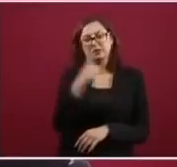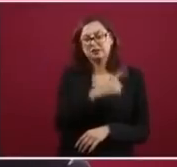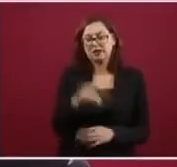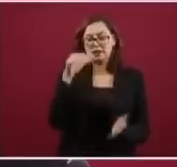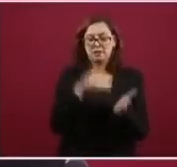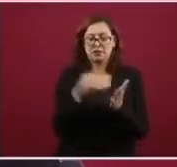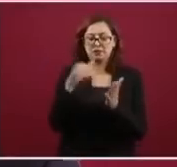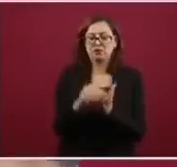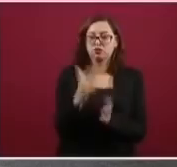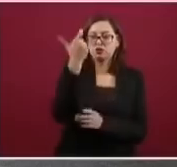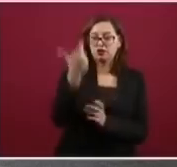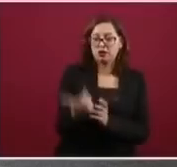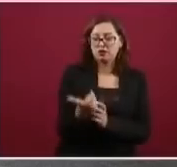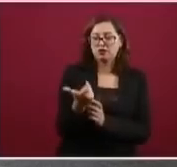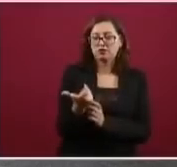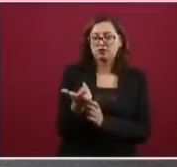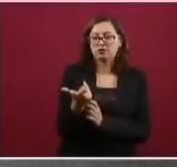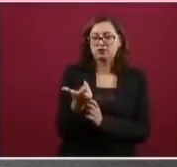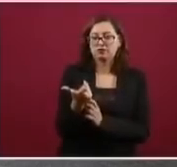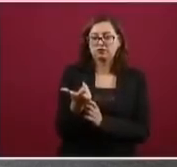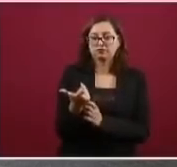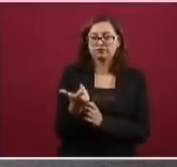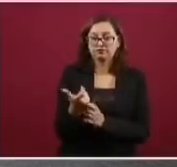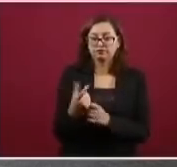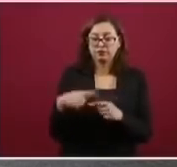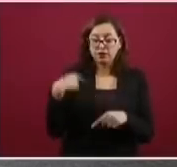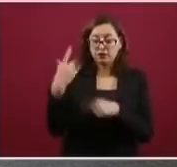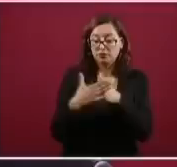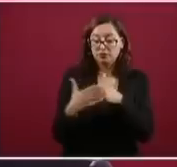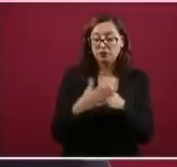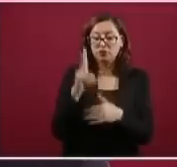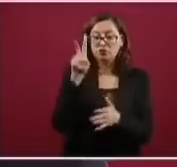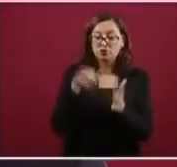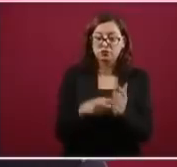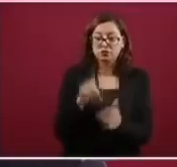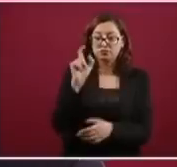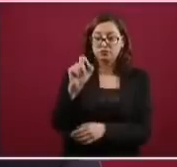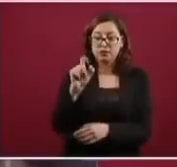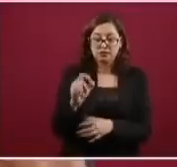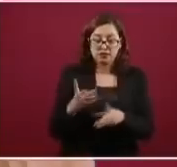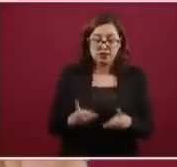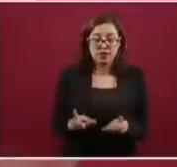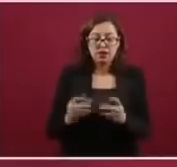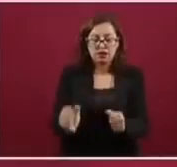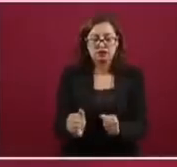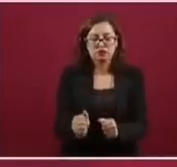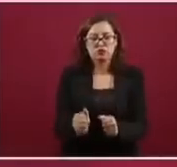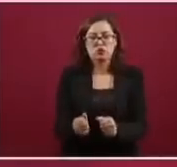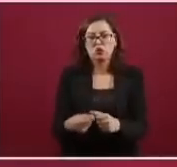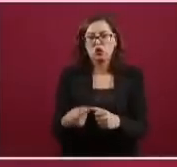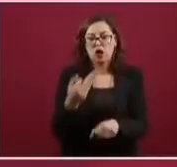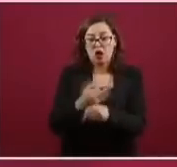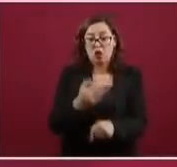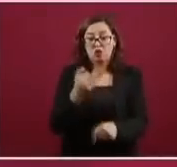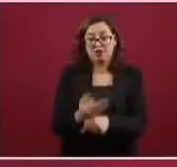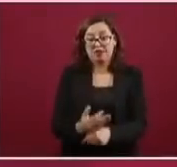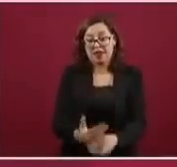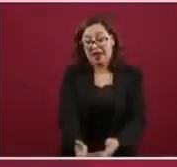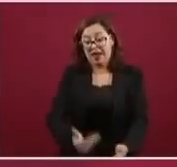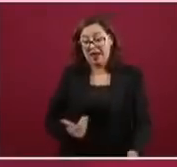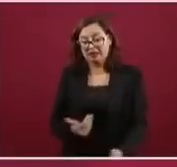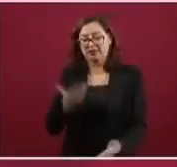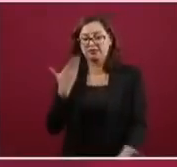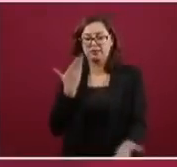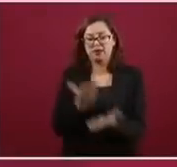100 mil millones de pesos con el gasto del 2020 que vamos a licitar ahora es decir nosotros no podemos empezar a